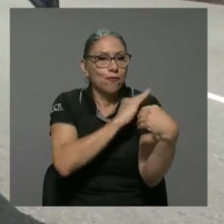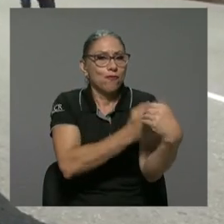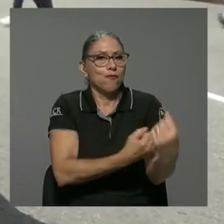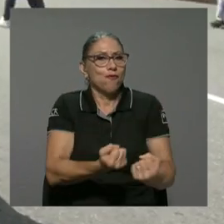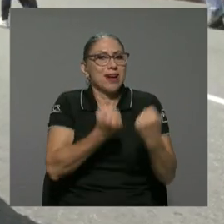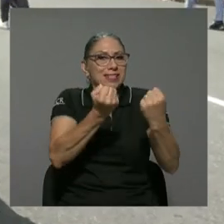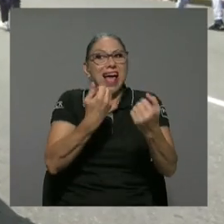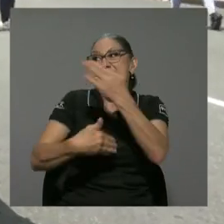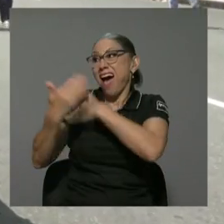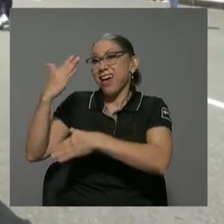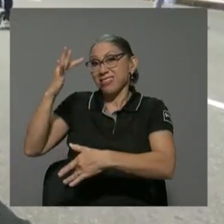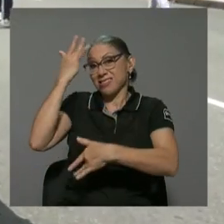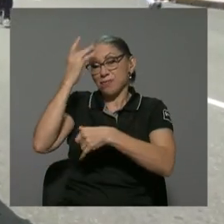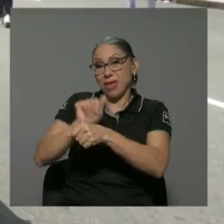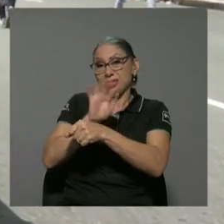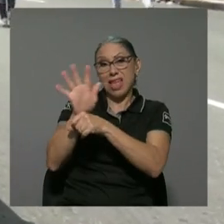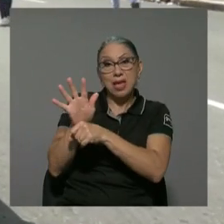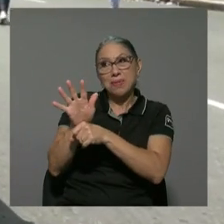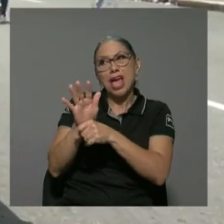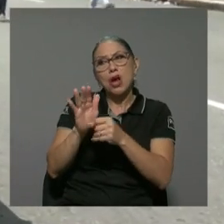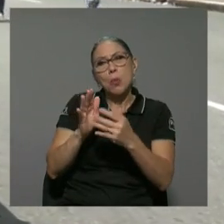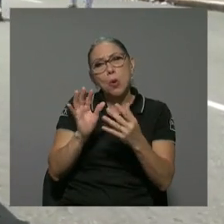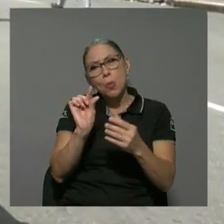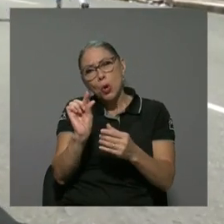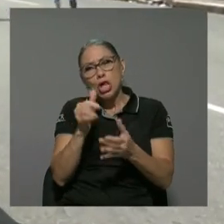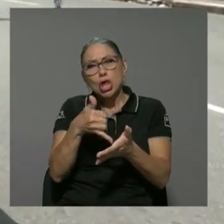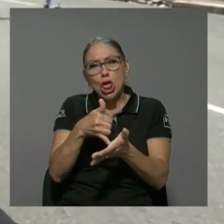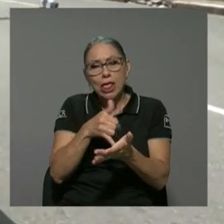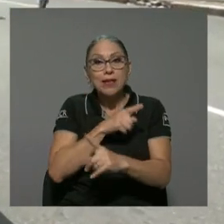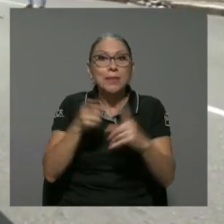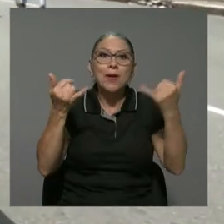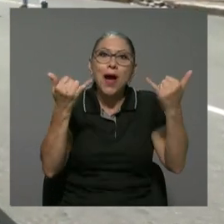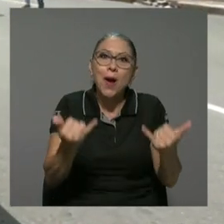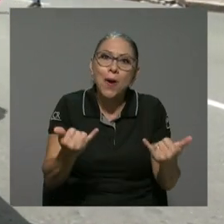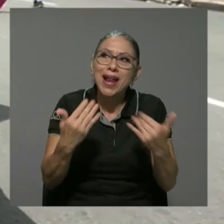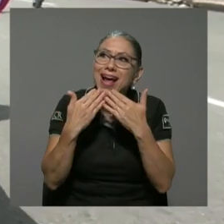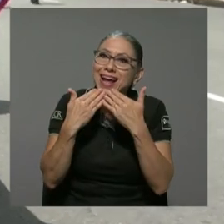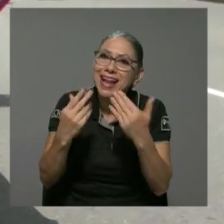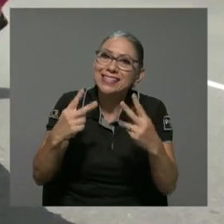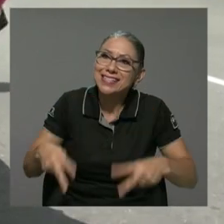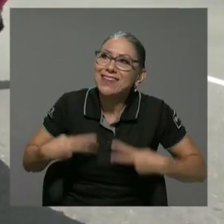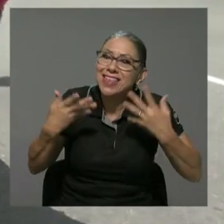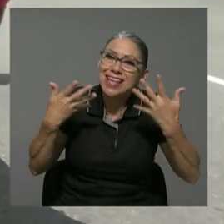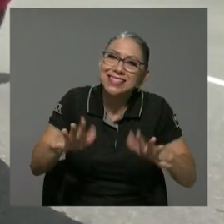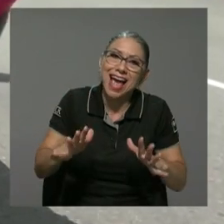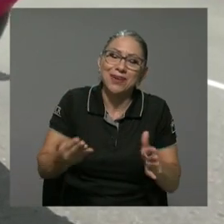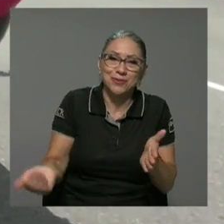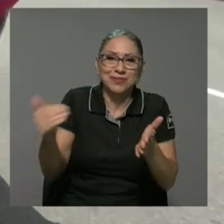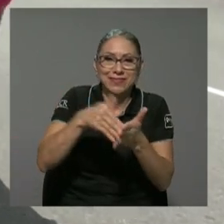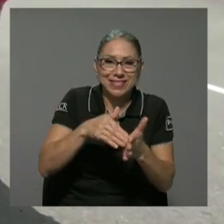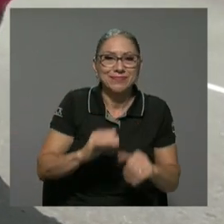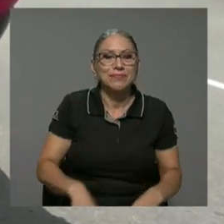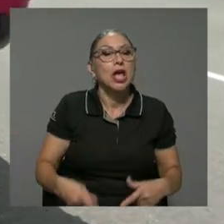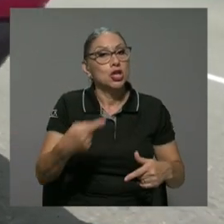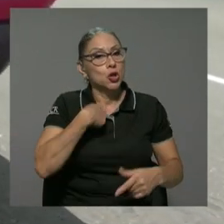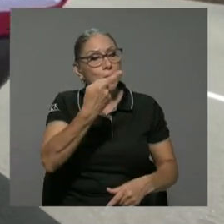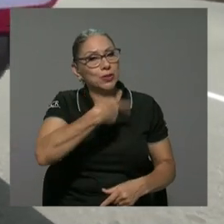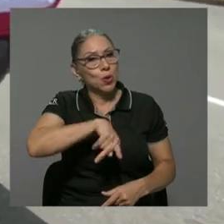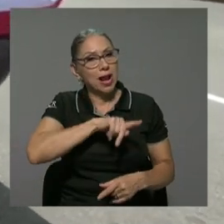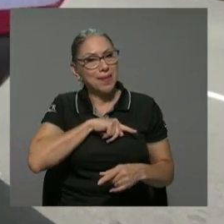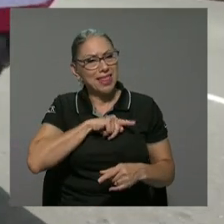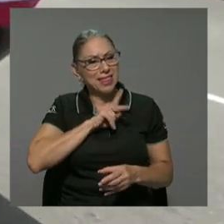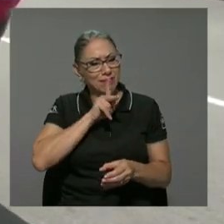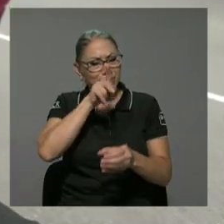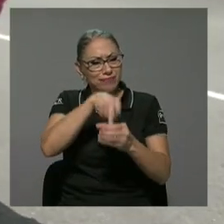poquito, pero que gracias a la vida ya estamos retomando un poco. Y yo personalmente en el movimiento estudiantil, creo que